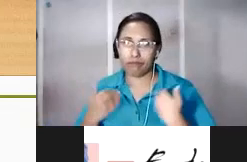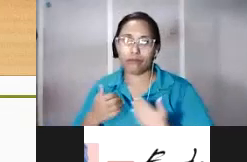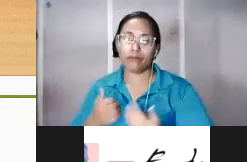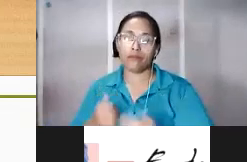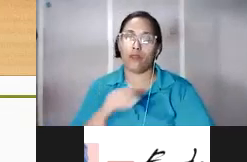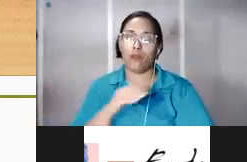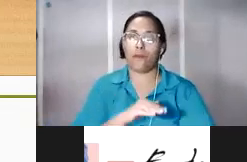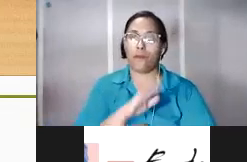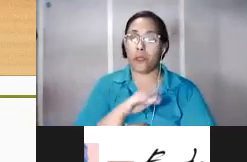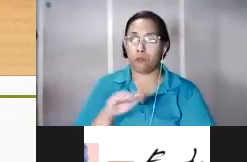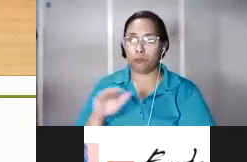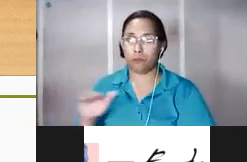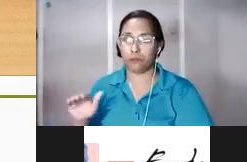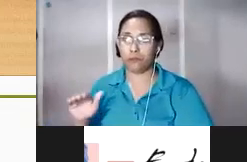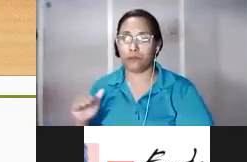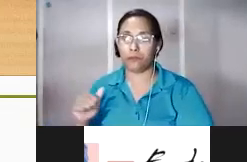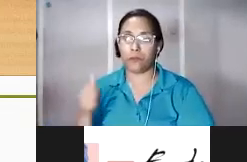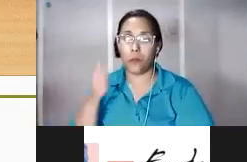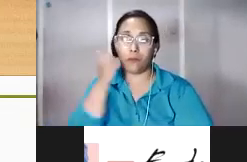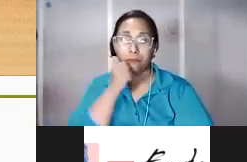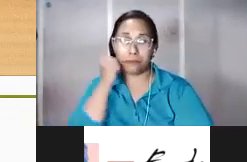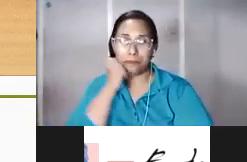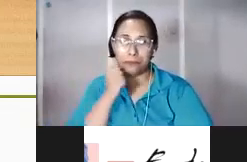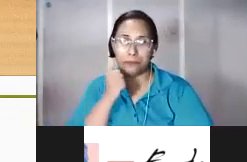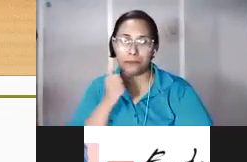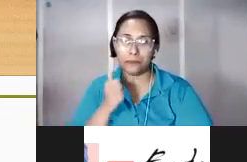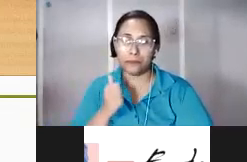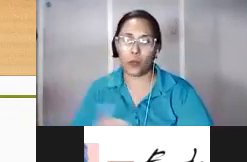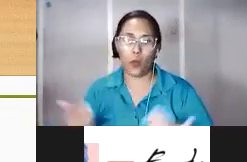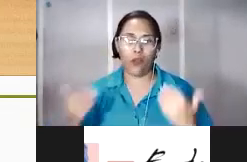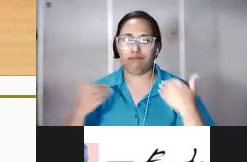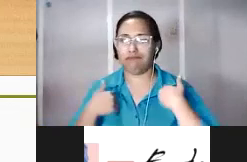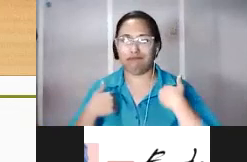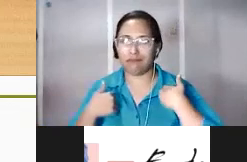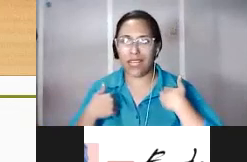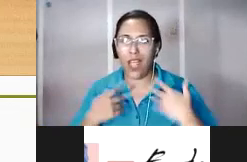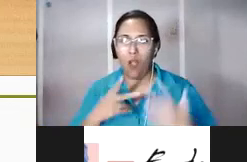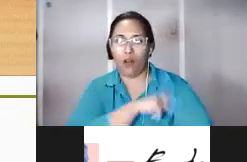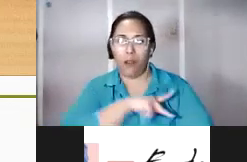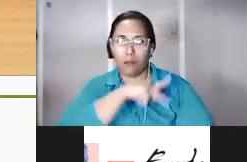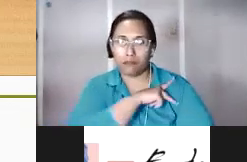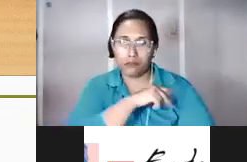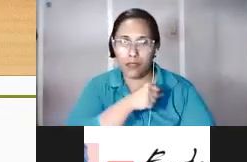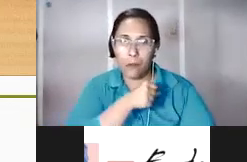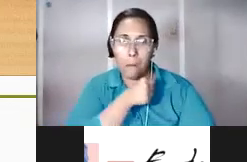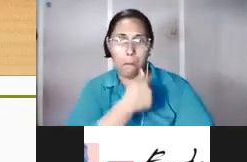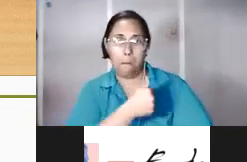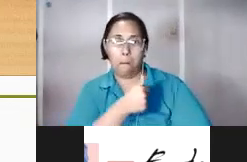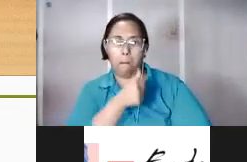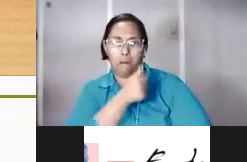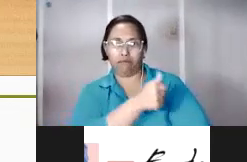estas jóvenes en cierto sentido, no tenían como una personalidad propia, sino que